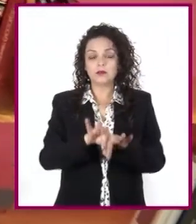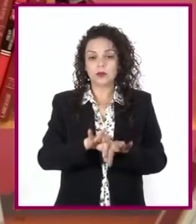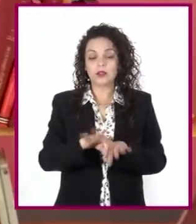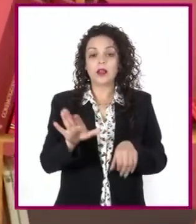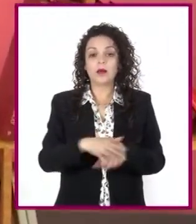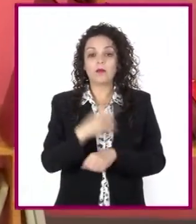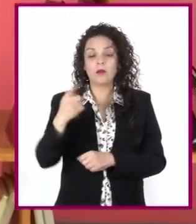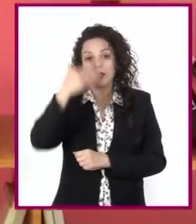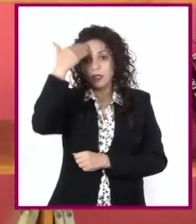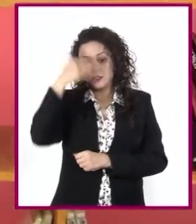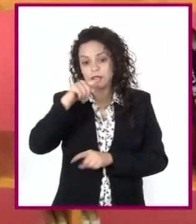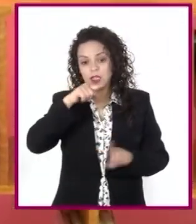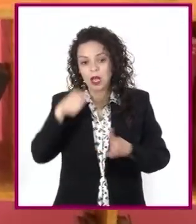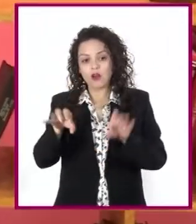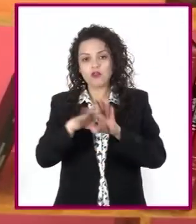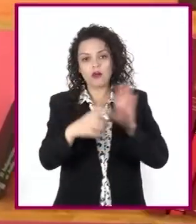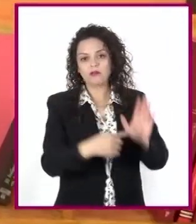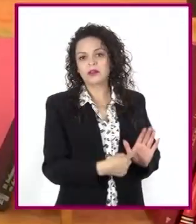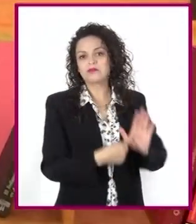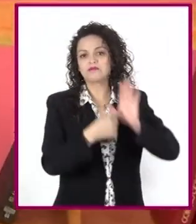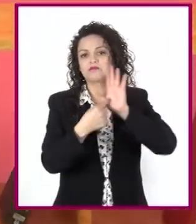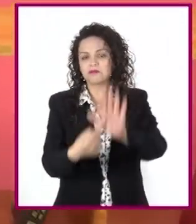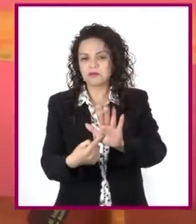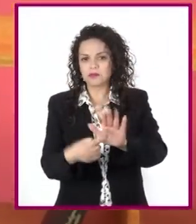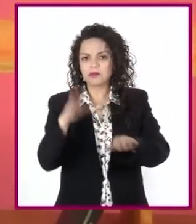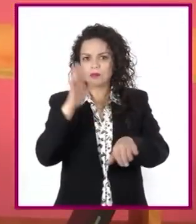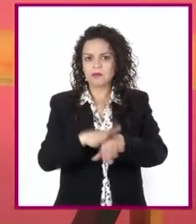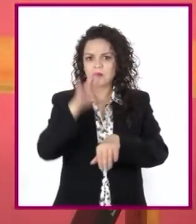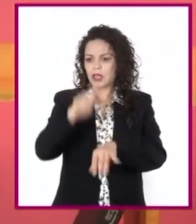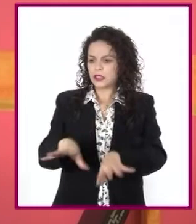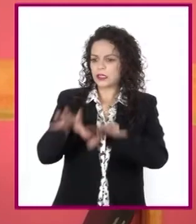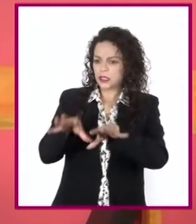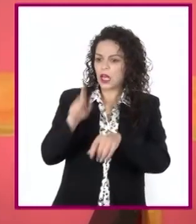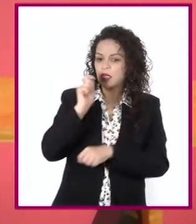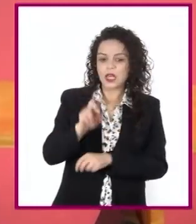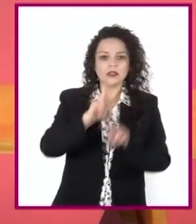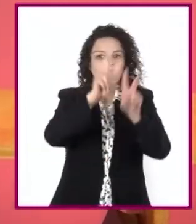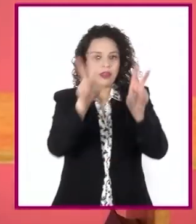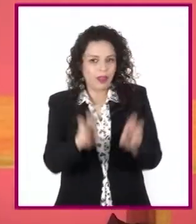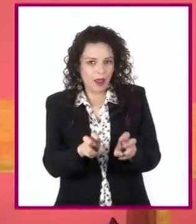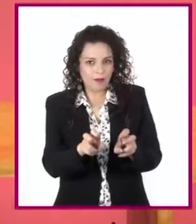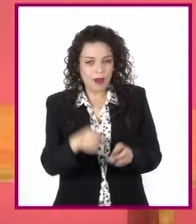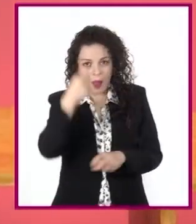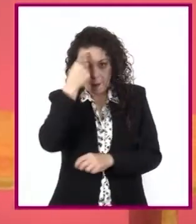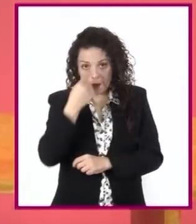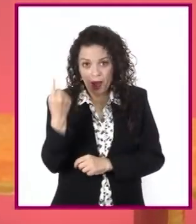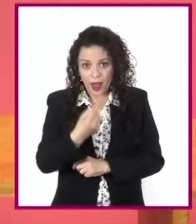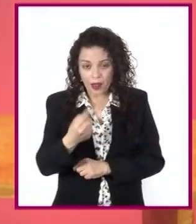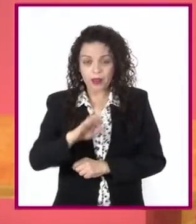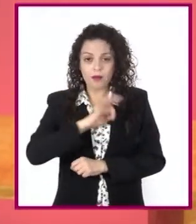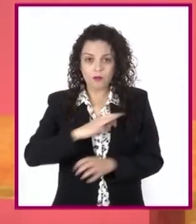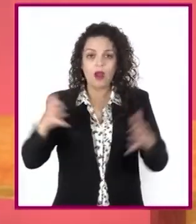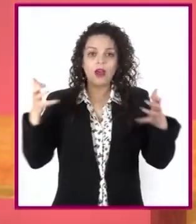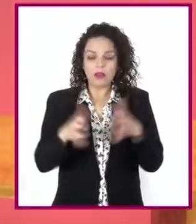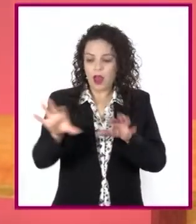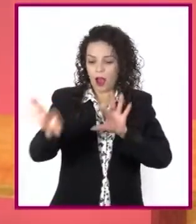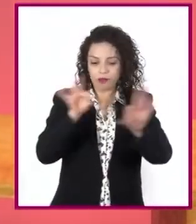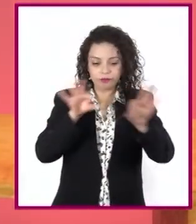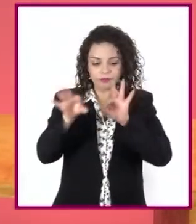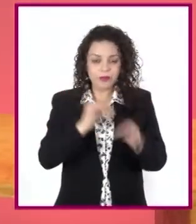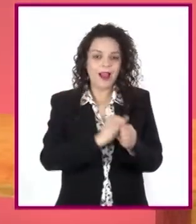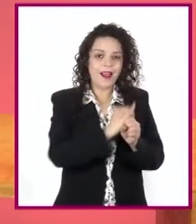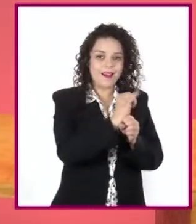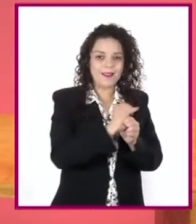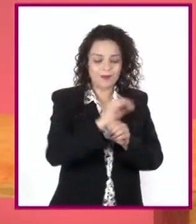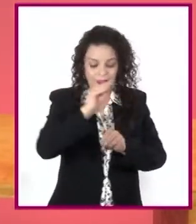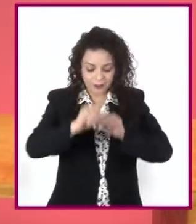considerar cómo es presentado, que es lo más relevante del tema. Todo esto con el fin de ir armando nuestra investigación.